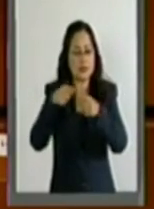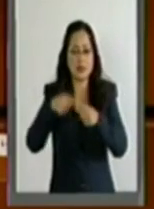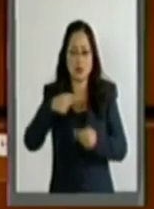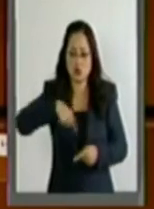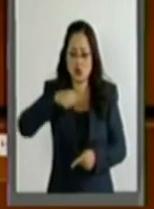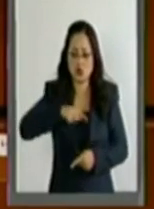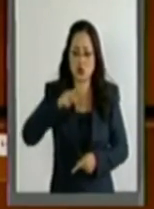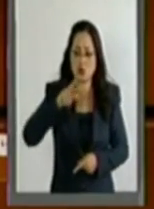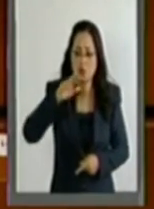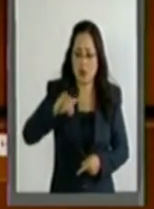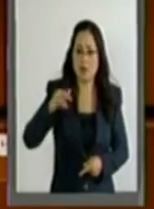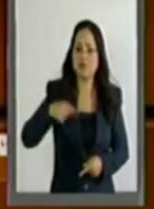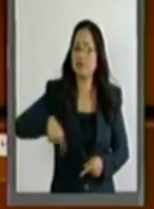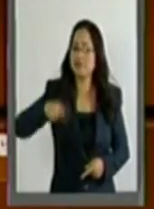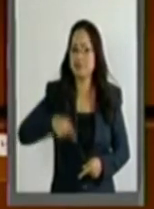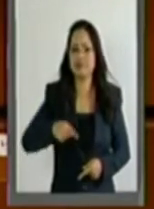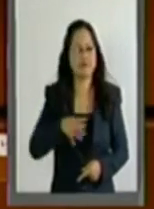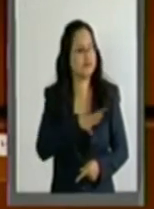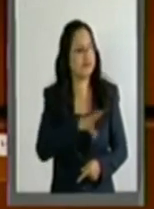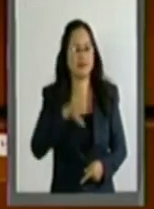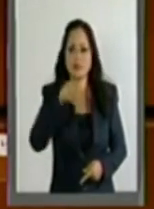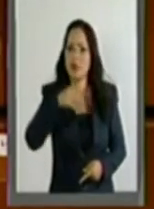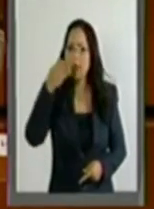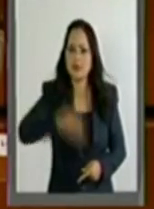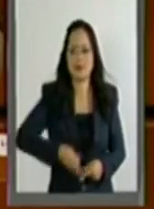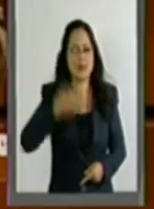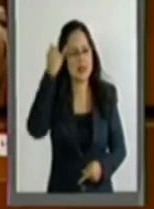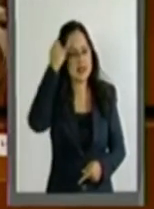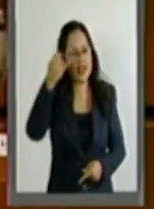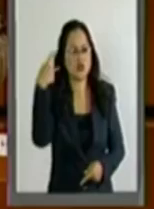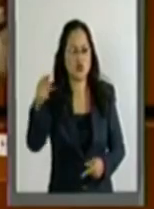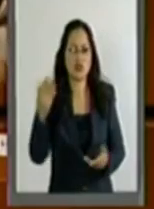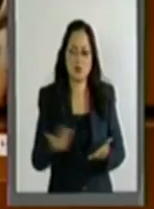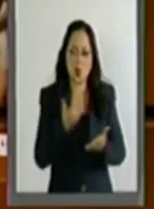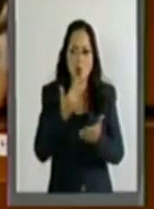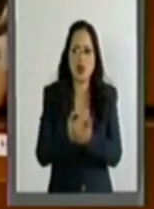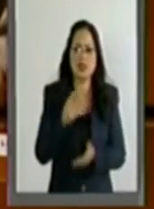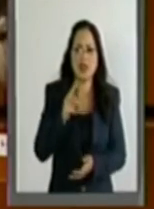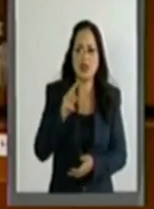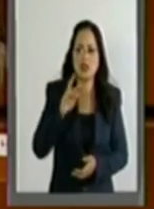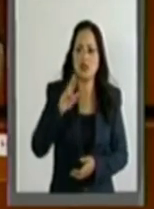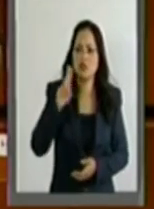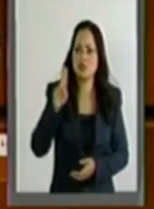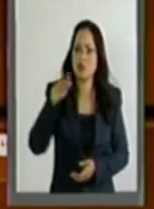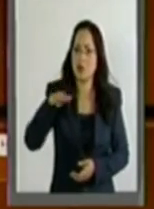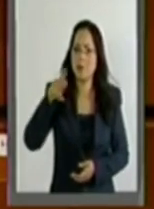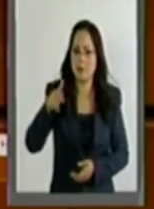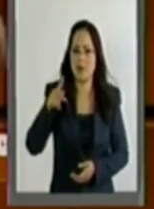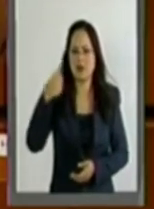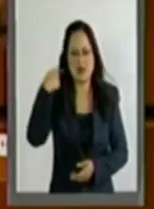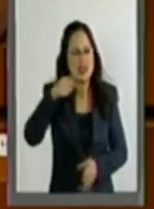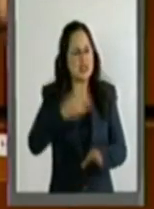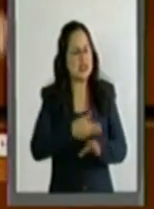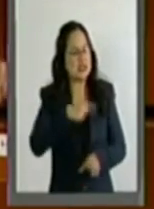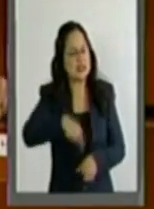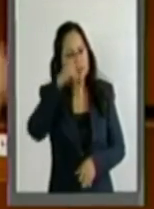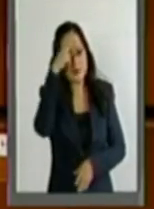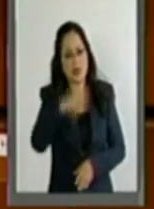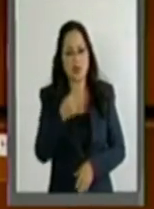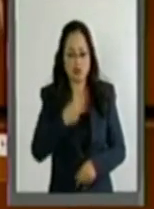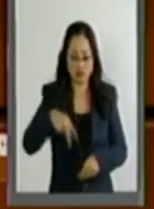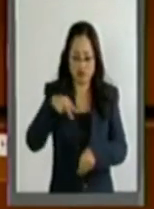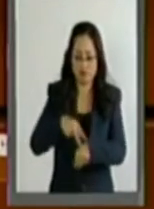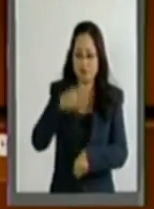rechazado los planteamientos, las propuestas de Trump que amenazan los intereses de México, y desde aquí